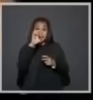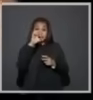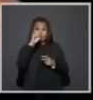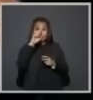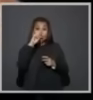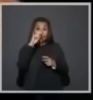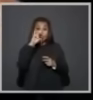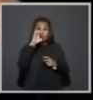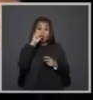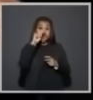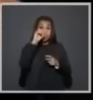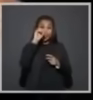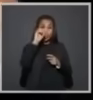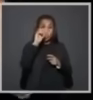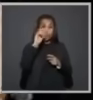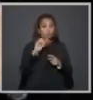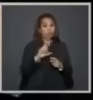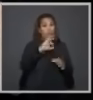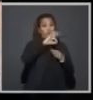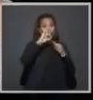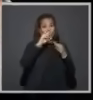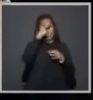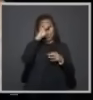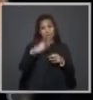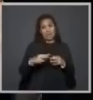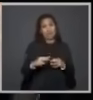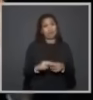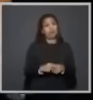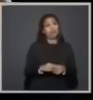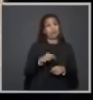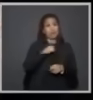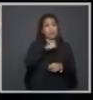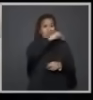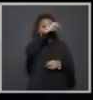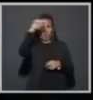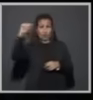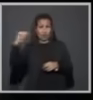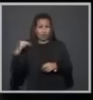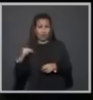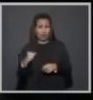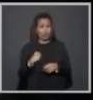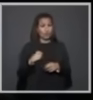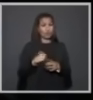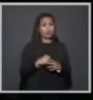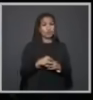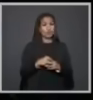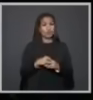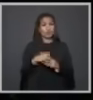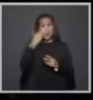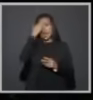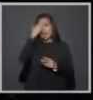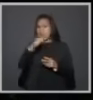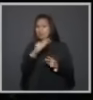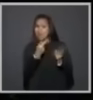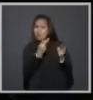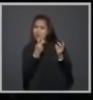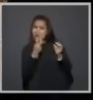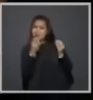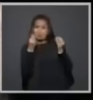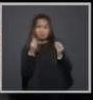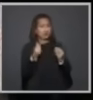billón. Nosotros somos más moderados, casi conservadores,